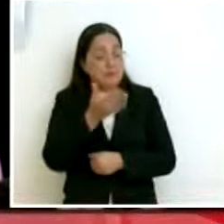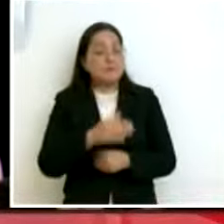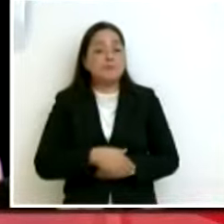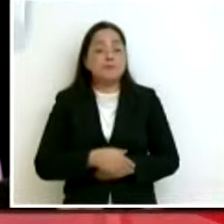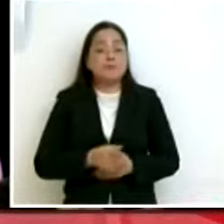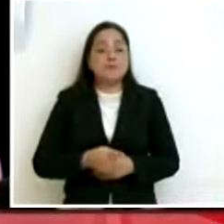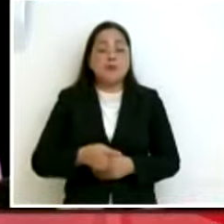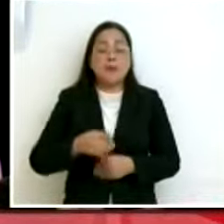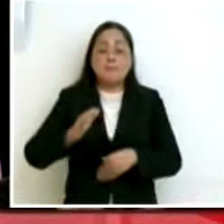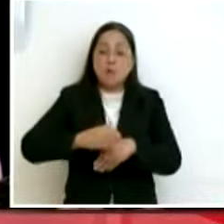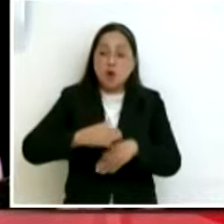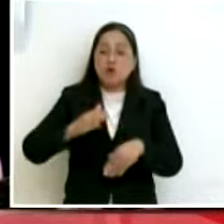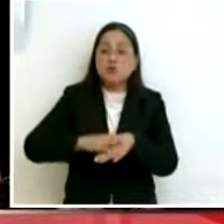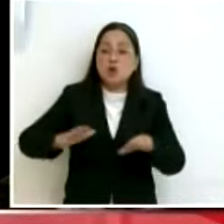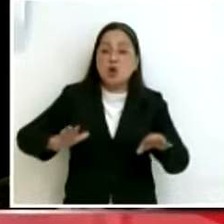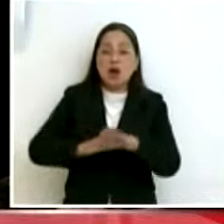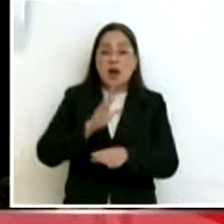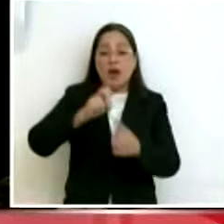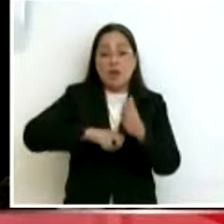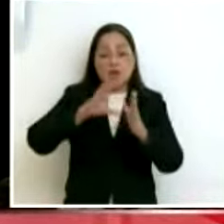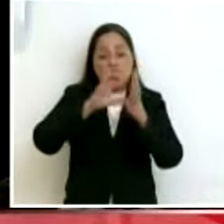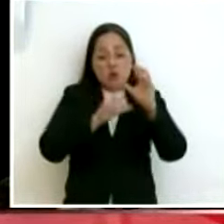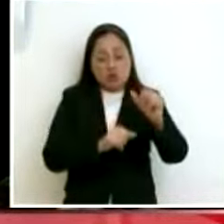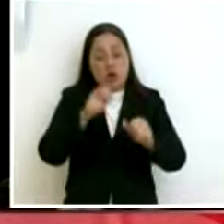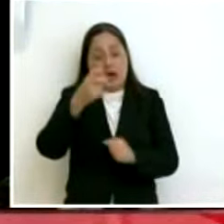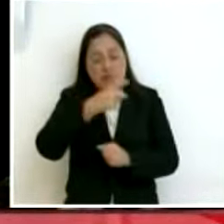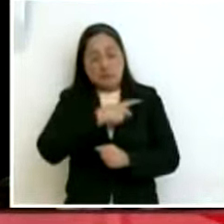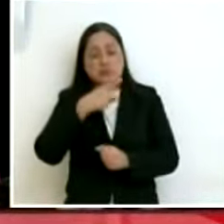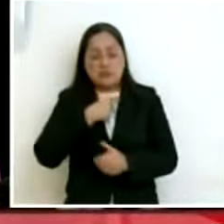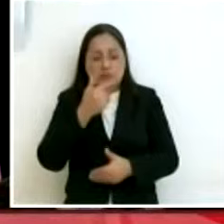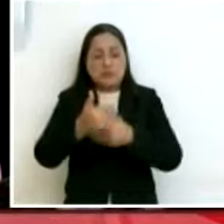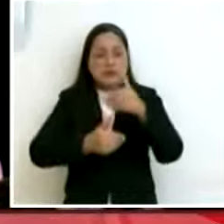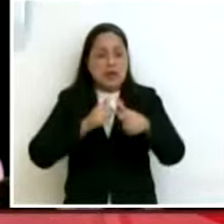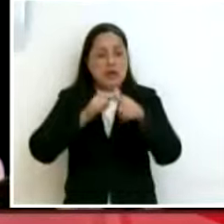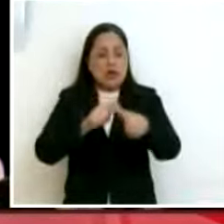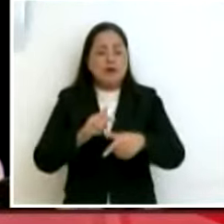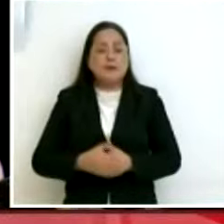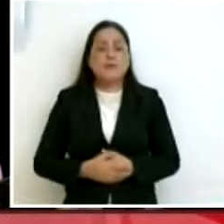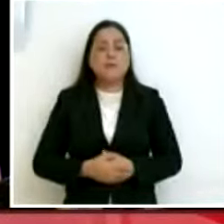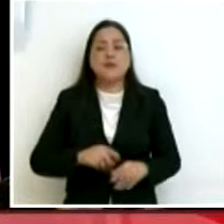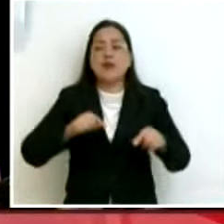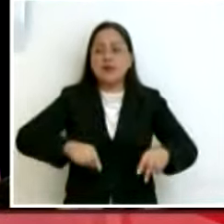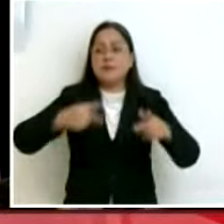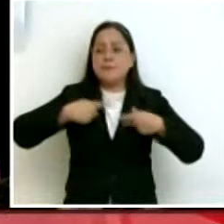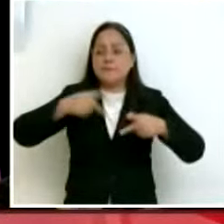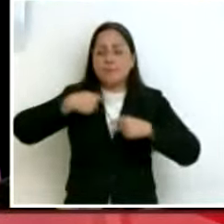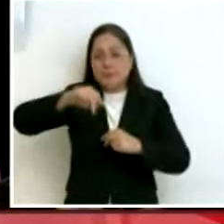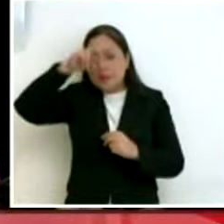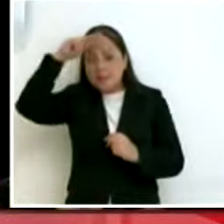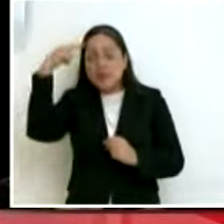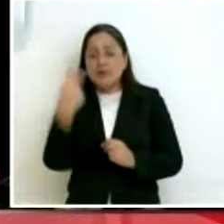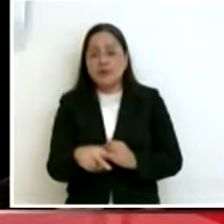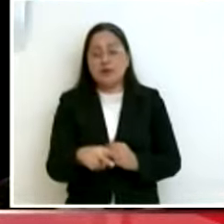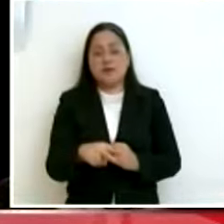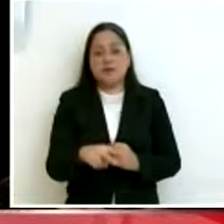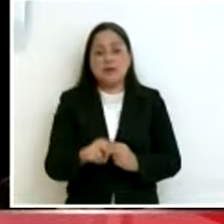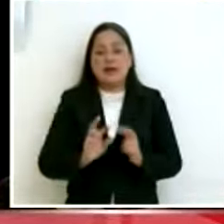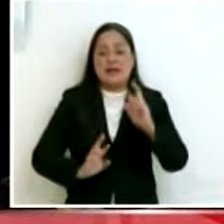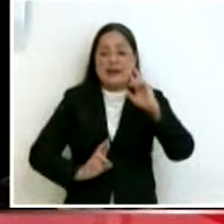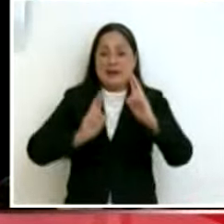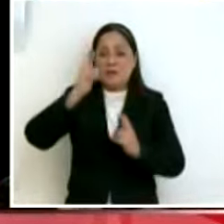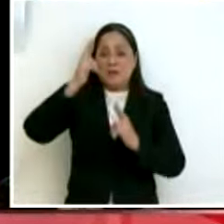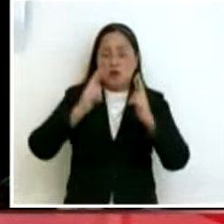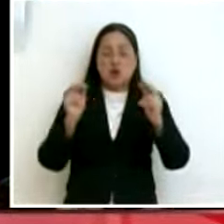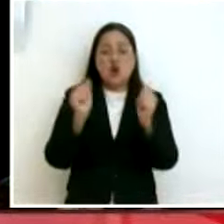enfrentar más reformas en este camino de constituyentes que tenemos. Mexicanas y mexicanos, la